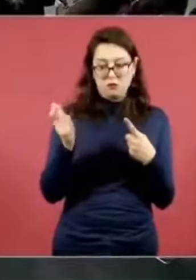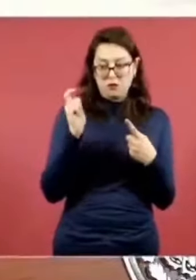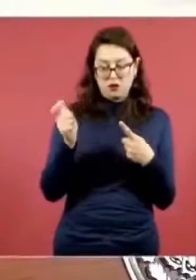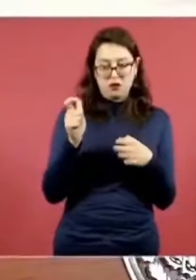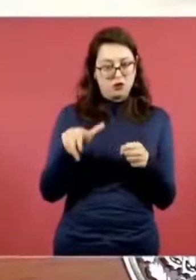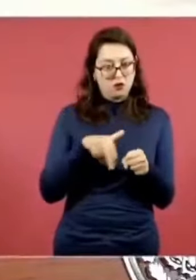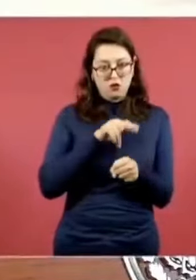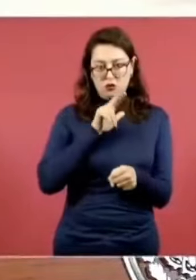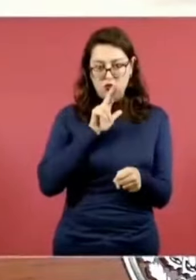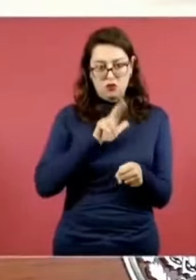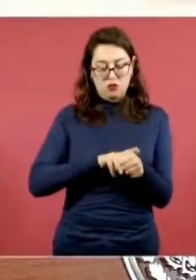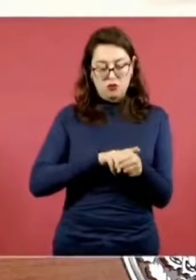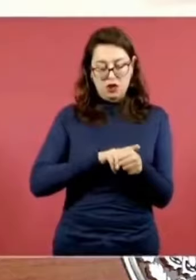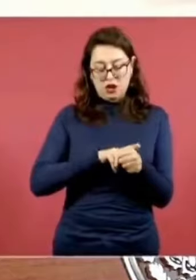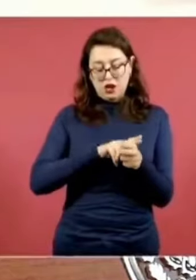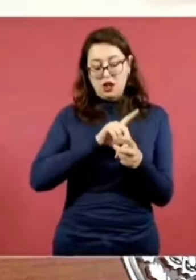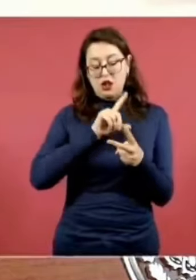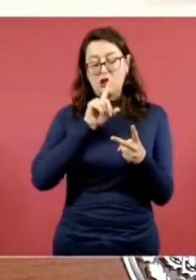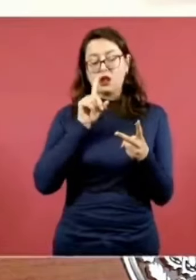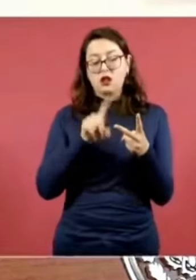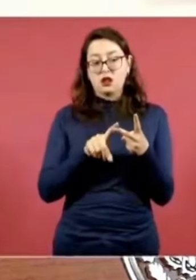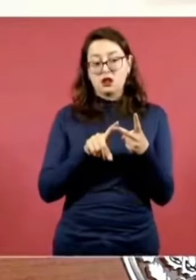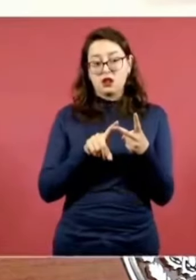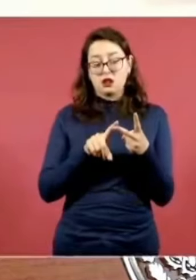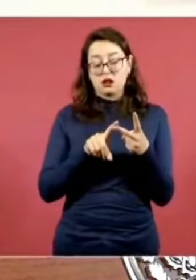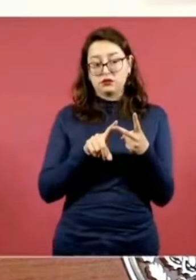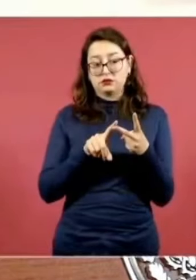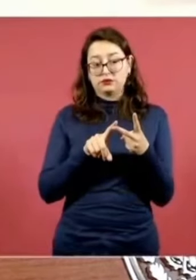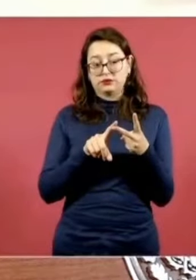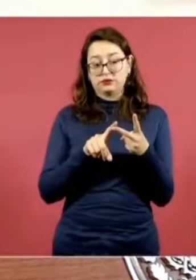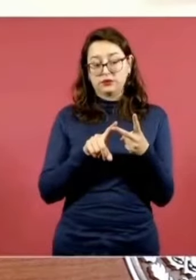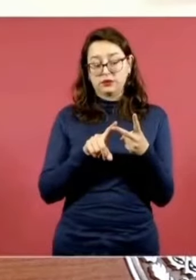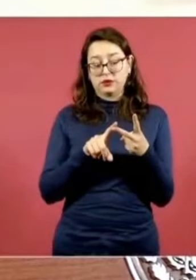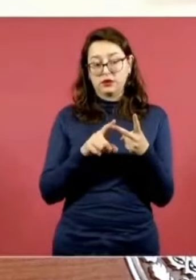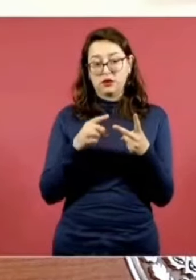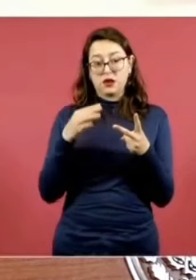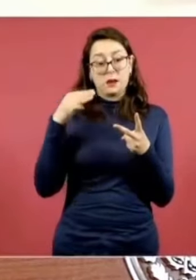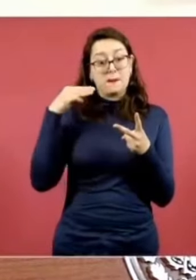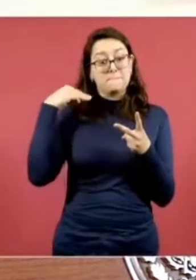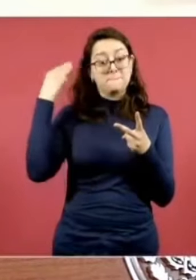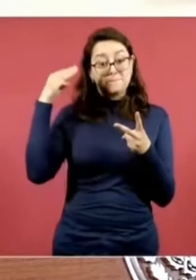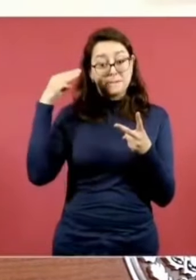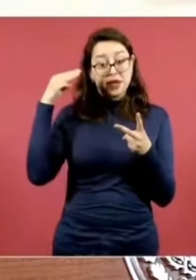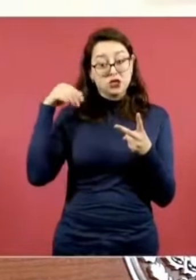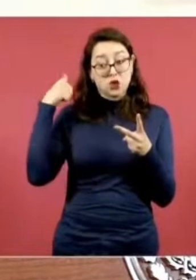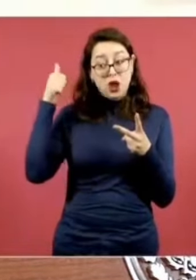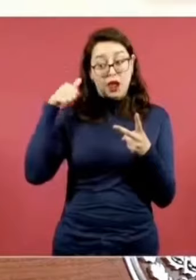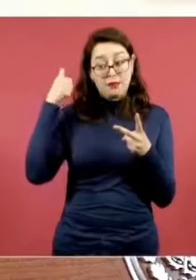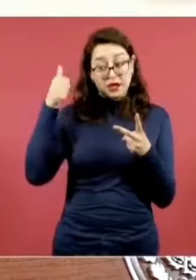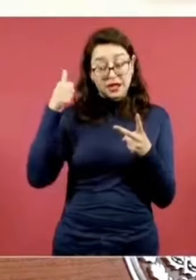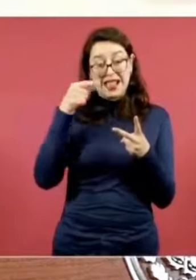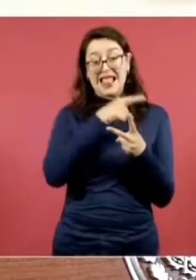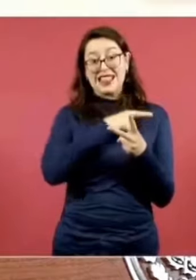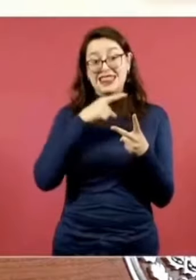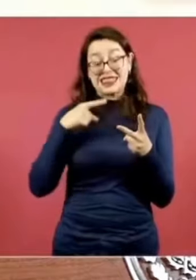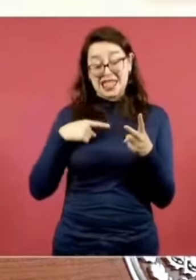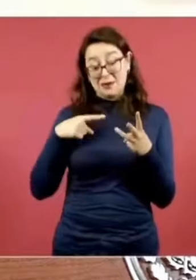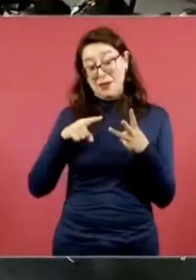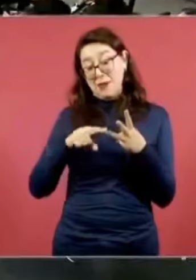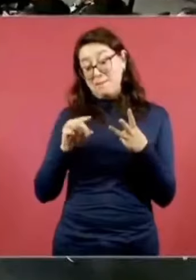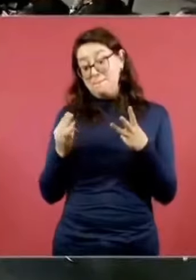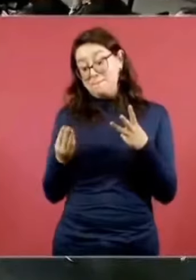y luego dos bimestres que se va a tener que adelantar